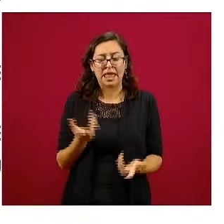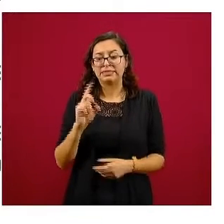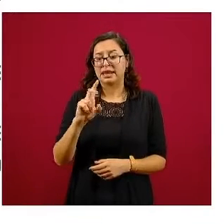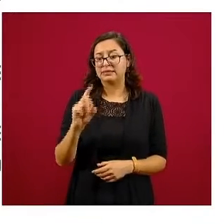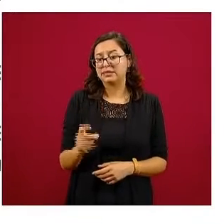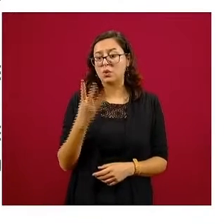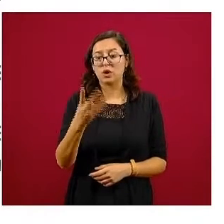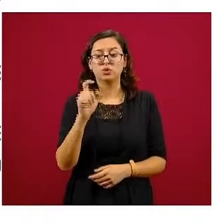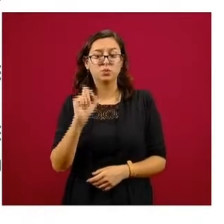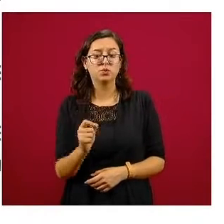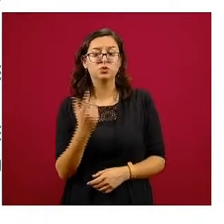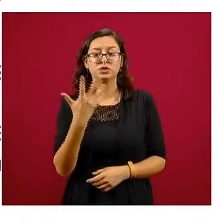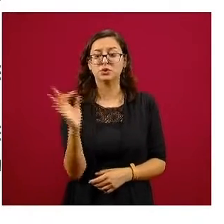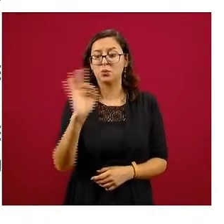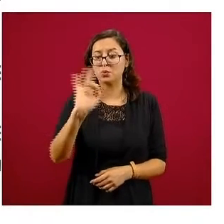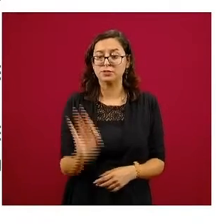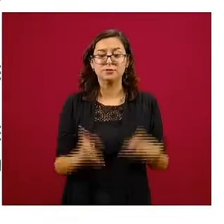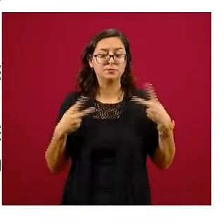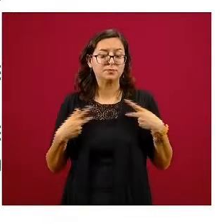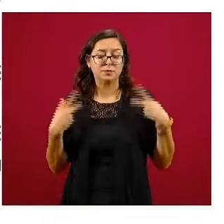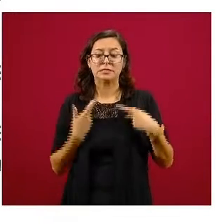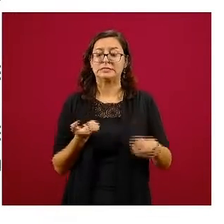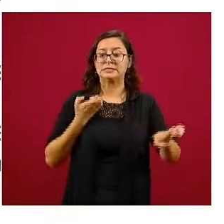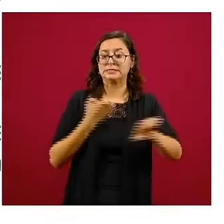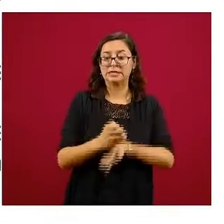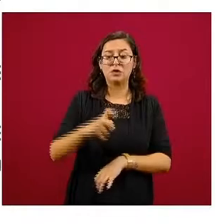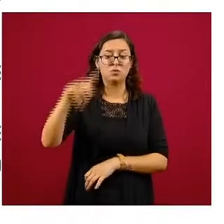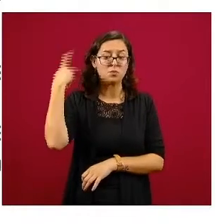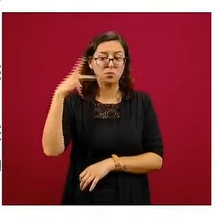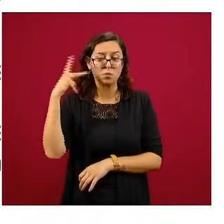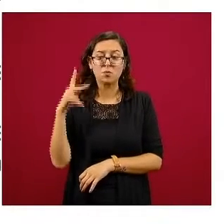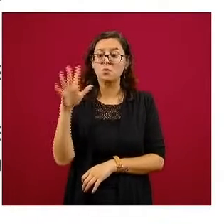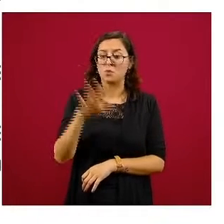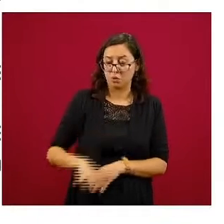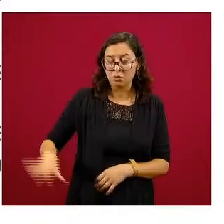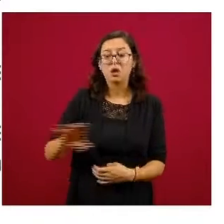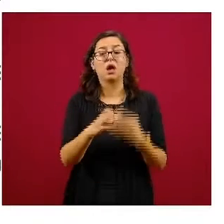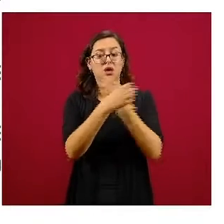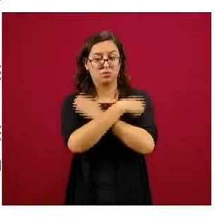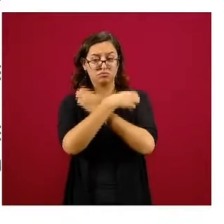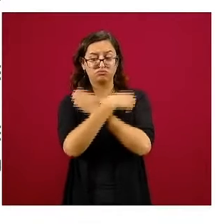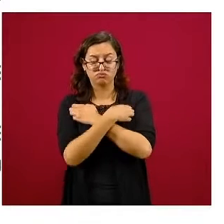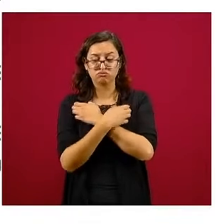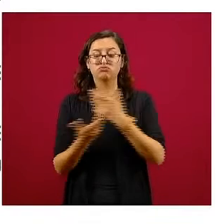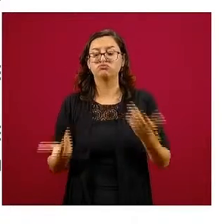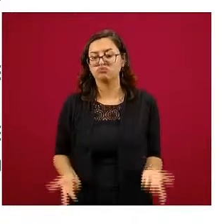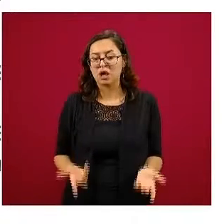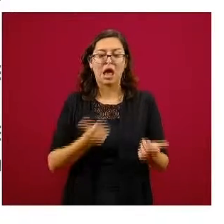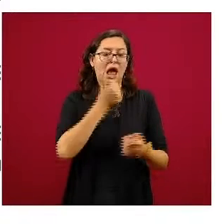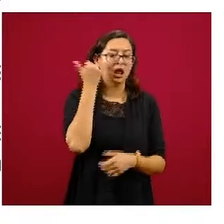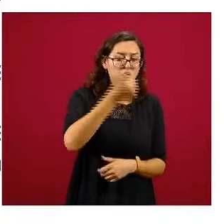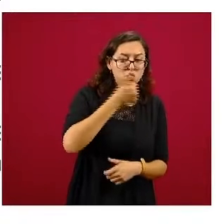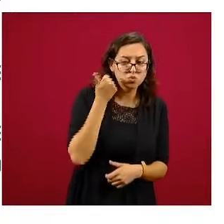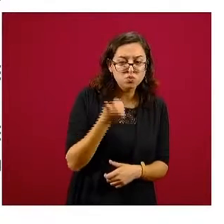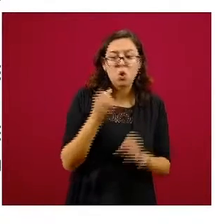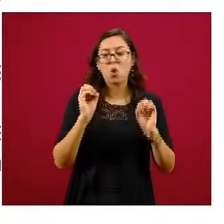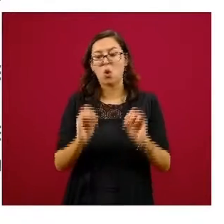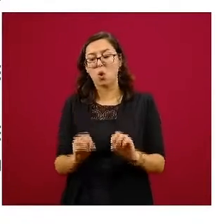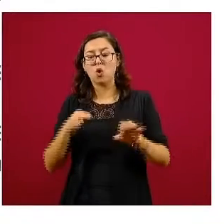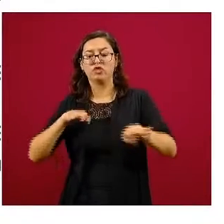los padres de familia, que son los verdaderos héroes de esta cruzada por la educación en medio